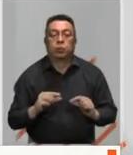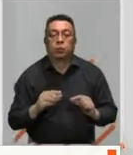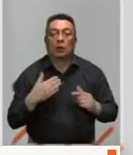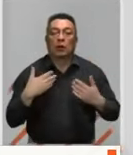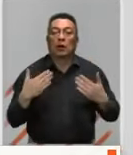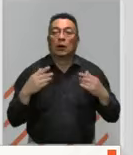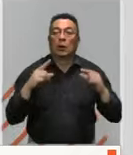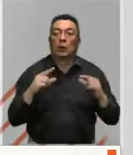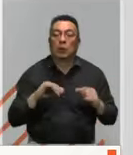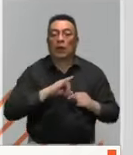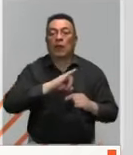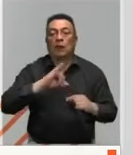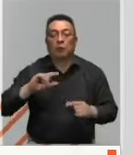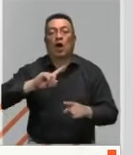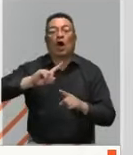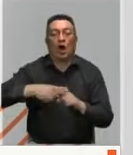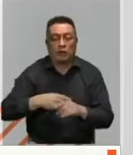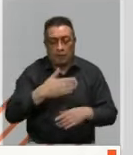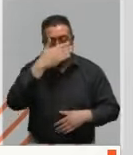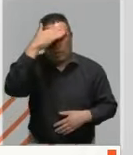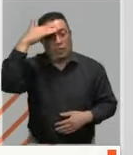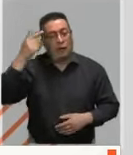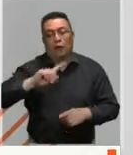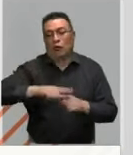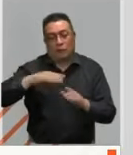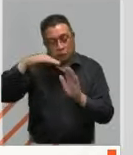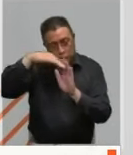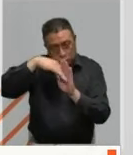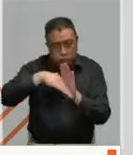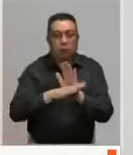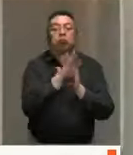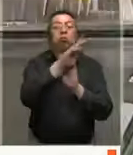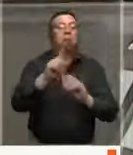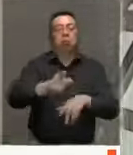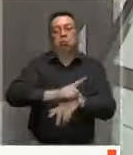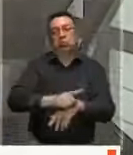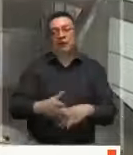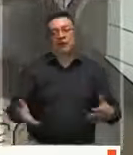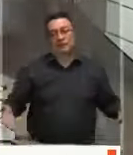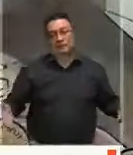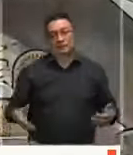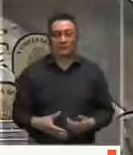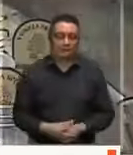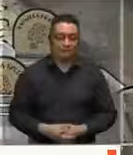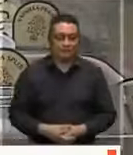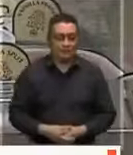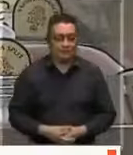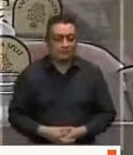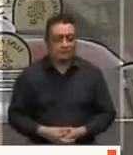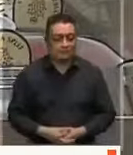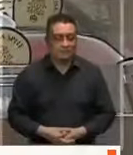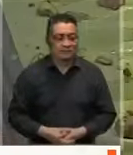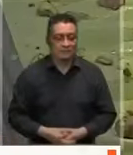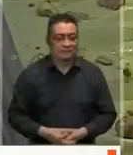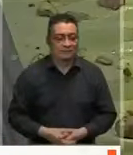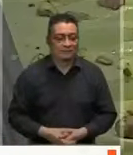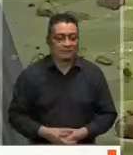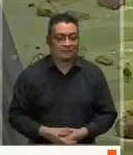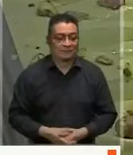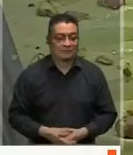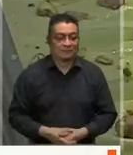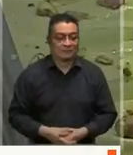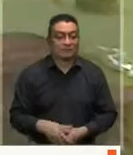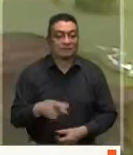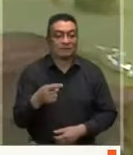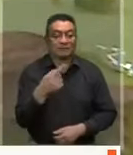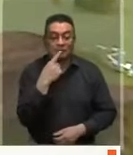eh esta sensación como de calor y que disminuye con el consumo del agua dolche es